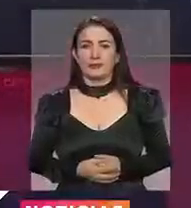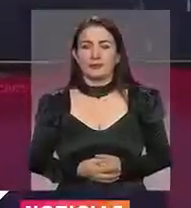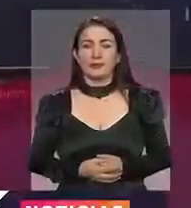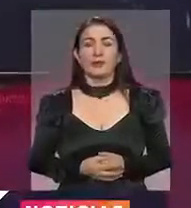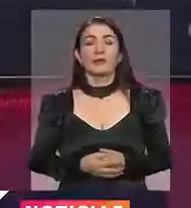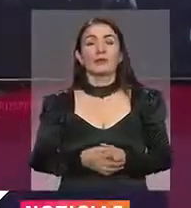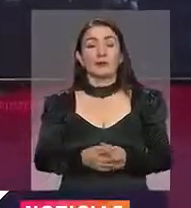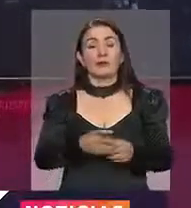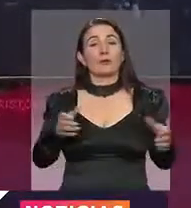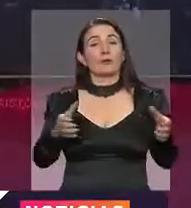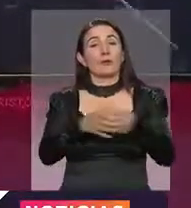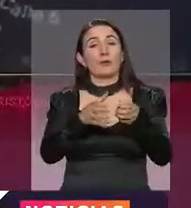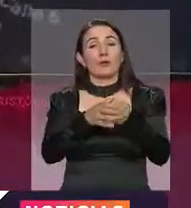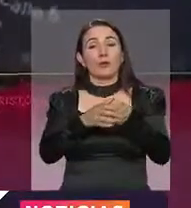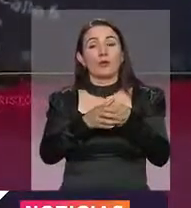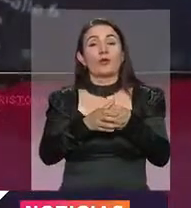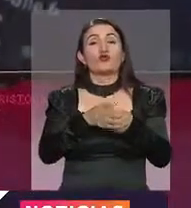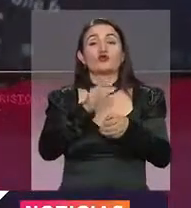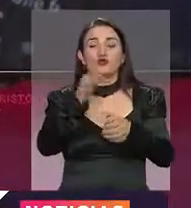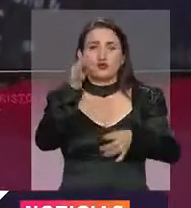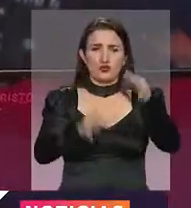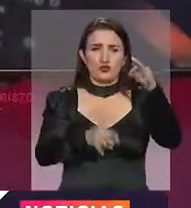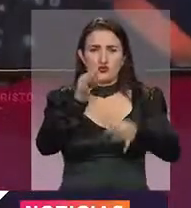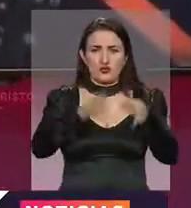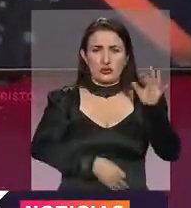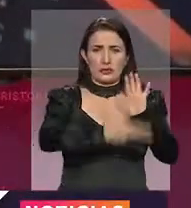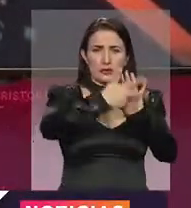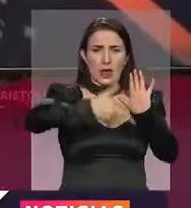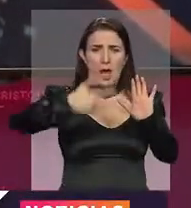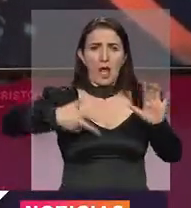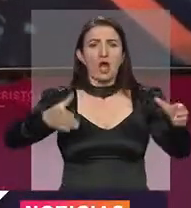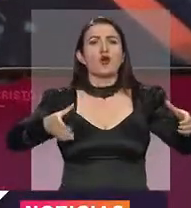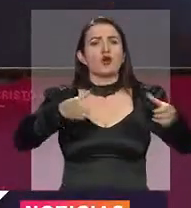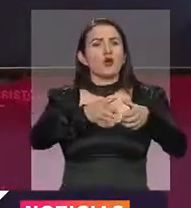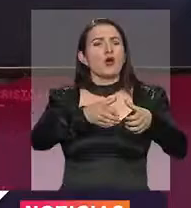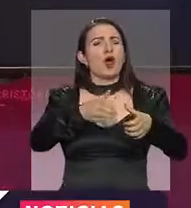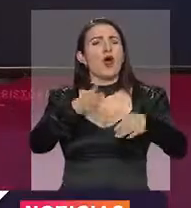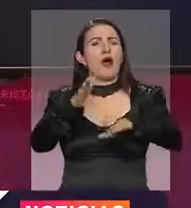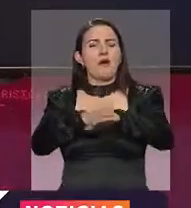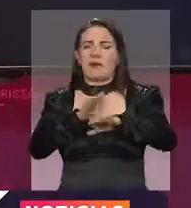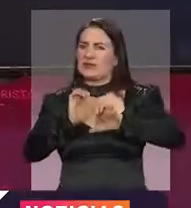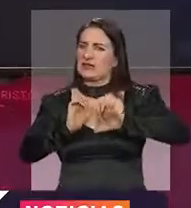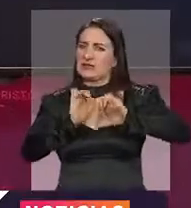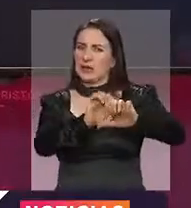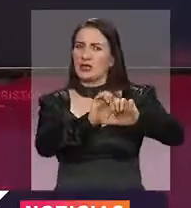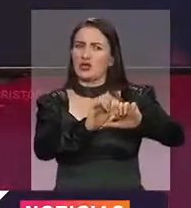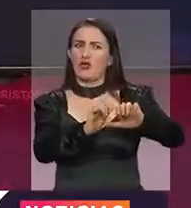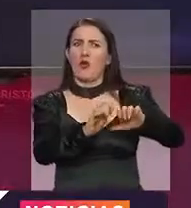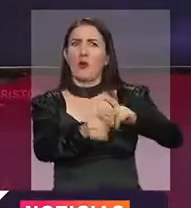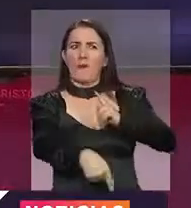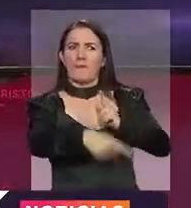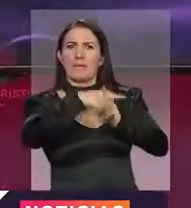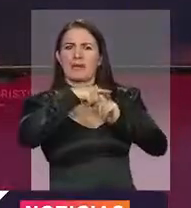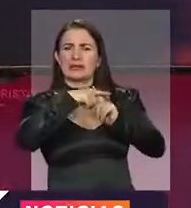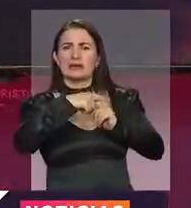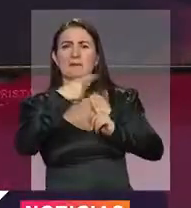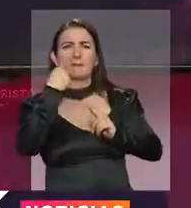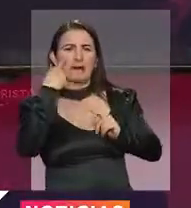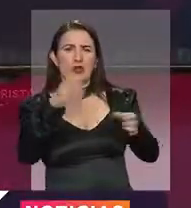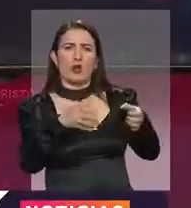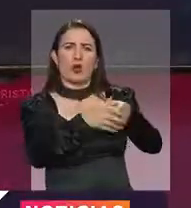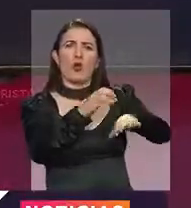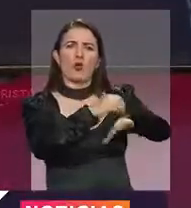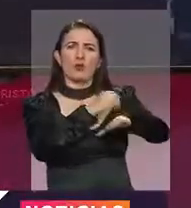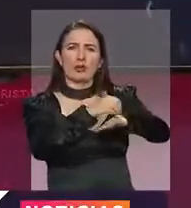Y en un comunicado conjunto, la Corte Suprema de Justicia y la Corte Constitucional rechazó de manera enfática las amenazas de muerte, al parecer, de la